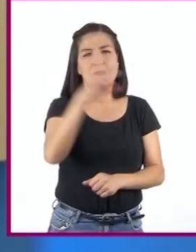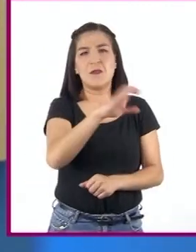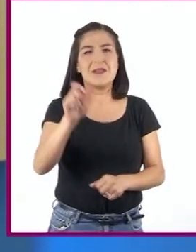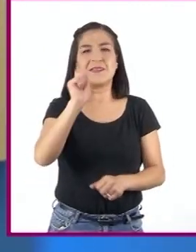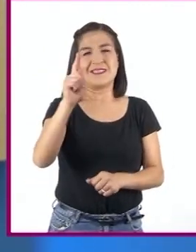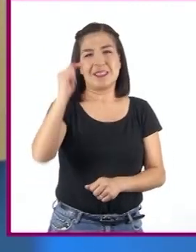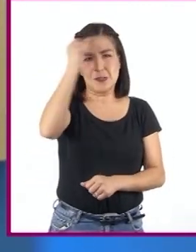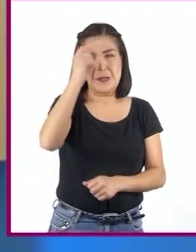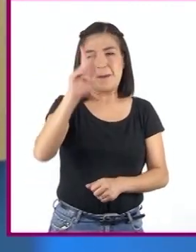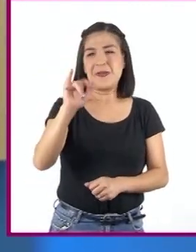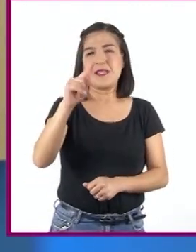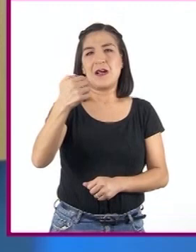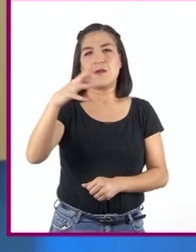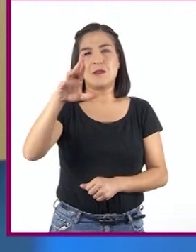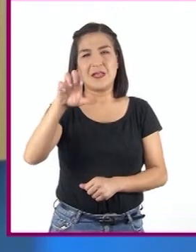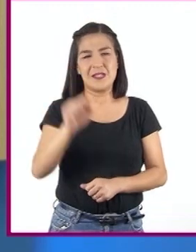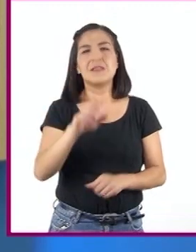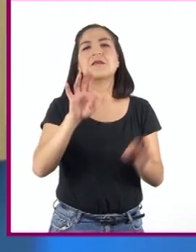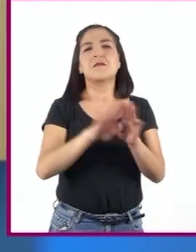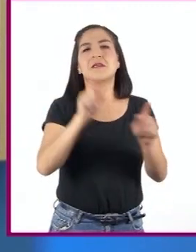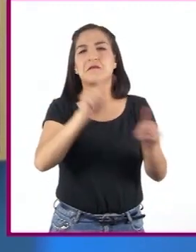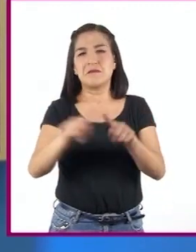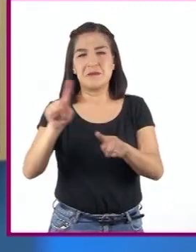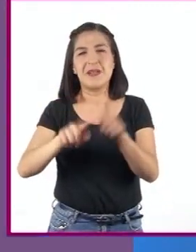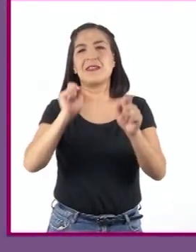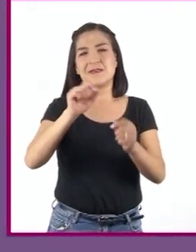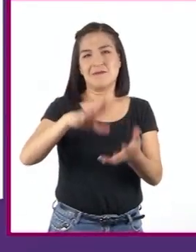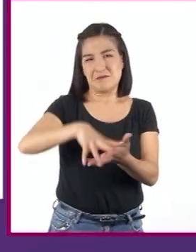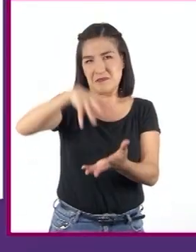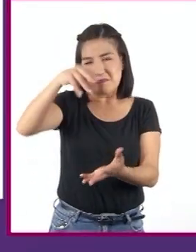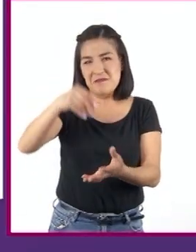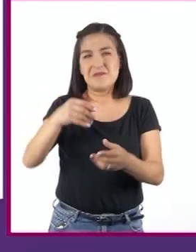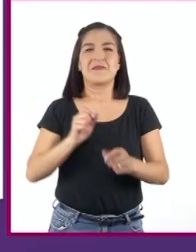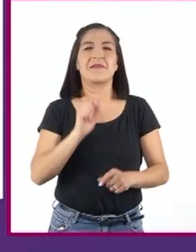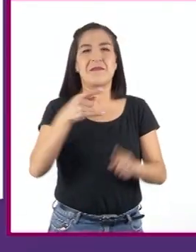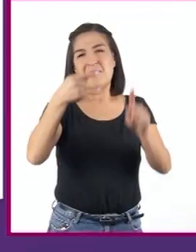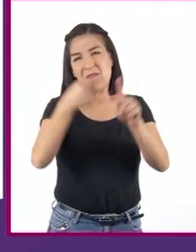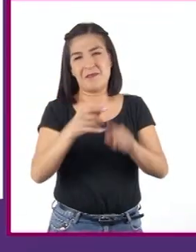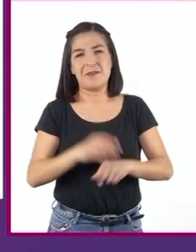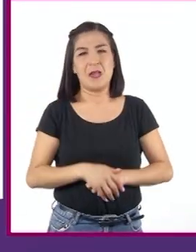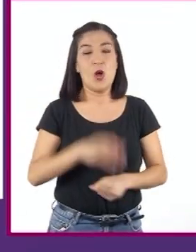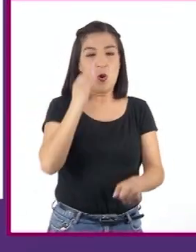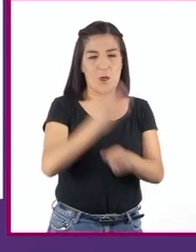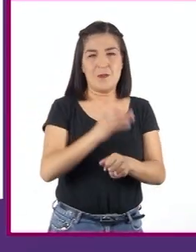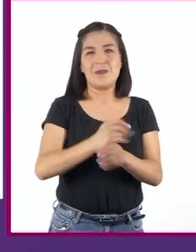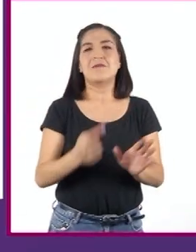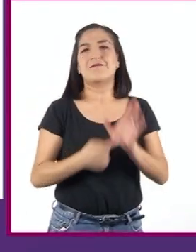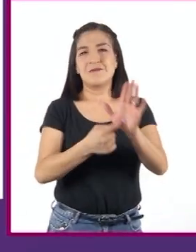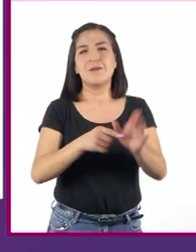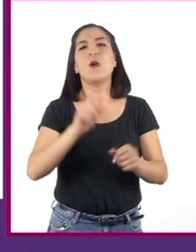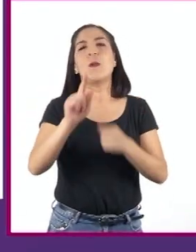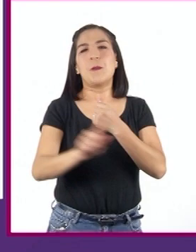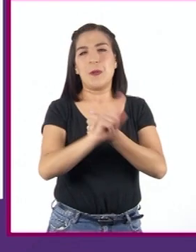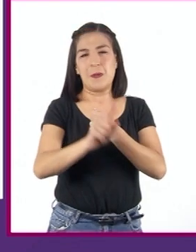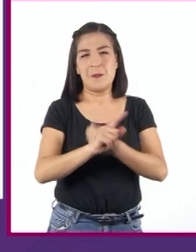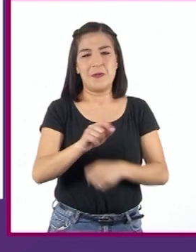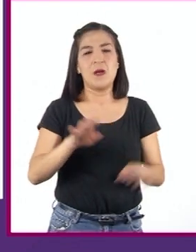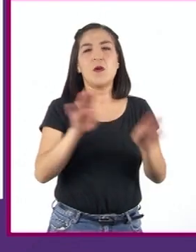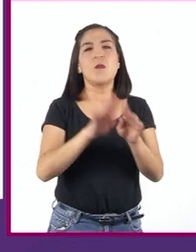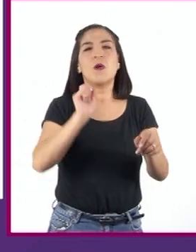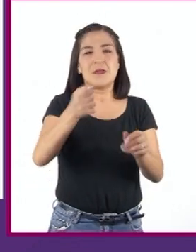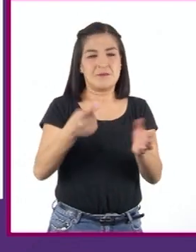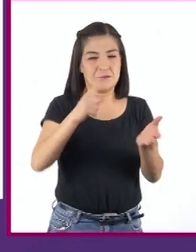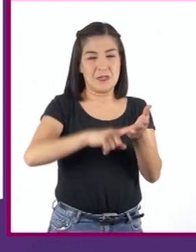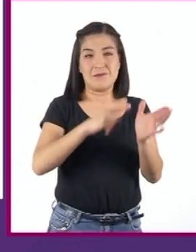de Pitágoras mediante la solución de algunos problemas geométricos. Presentemos nuestro primer problema. Determinar el área de un